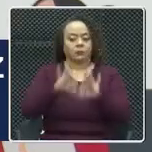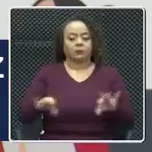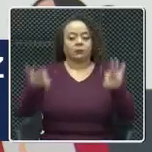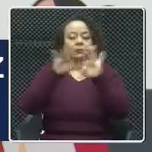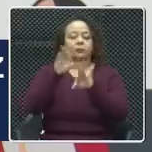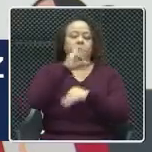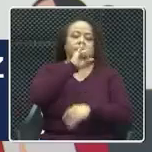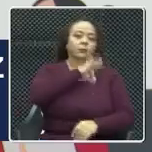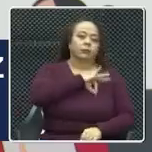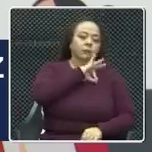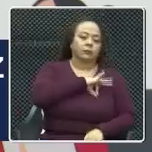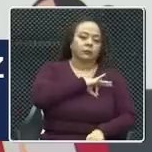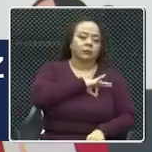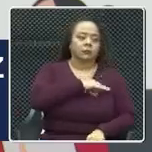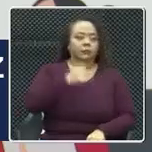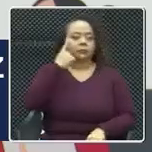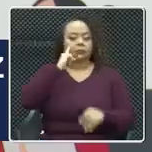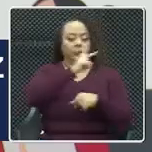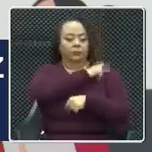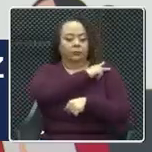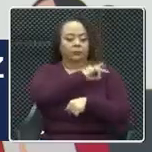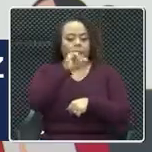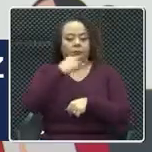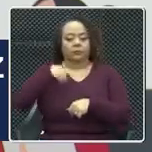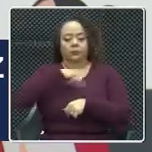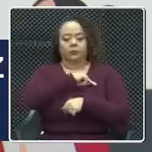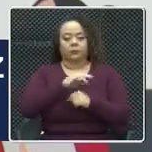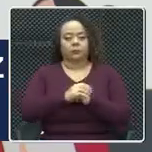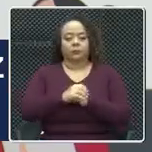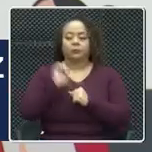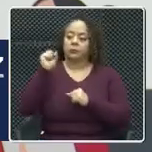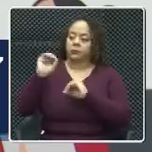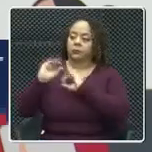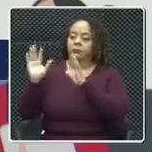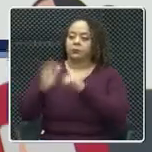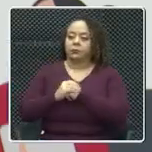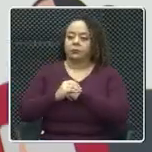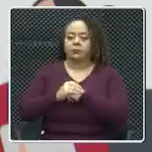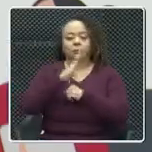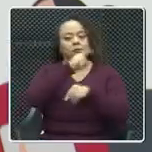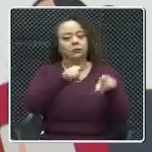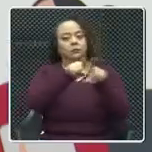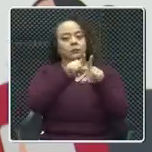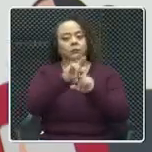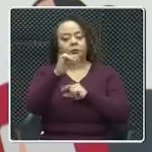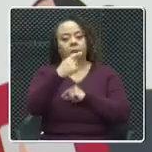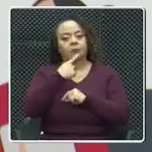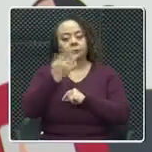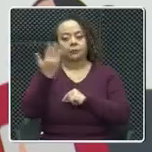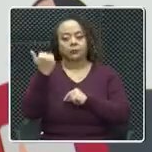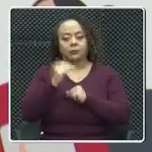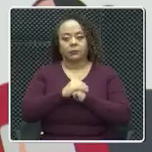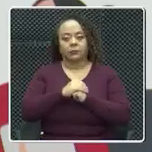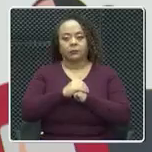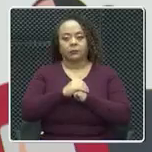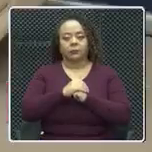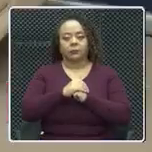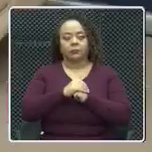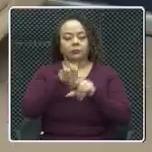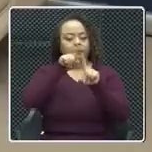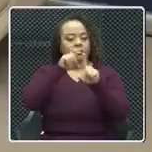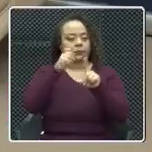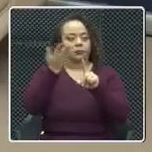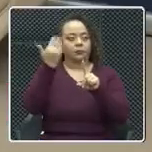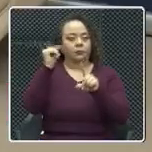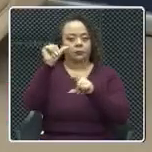de gran beneficio para tanto para el patrono como para nosotros, sí, ¿verdad? Pues, y además, lo que decíamos ahora, desde